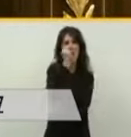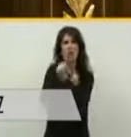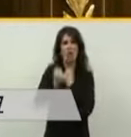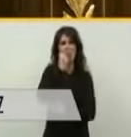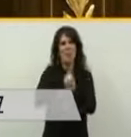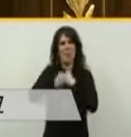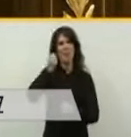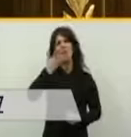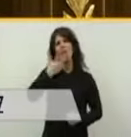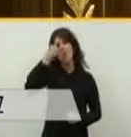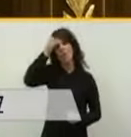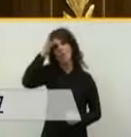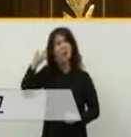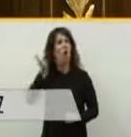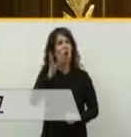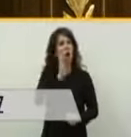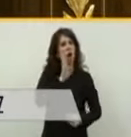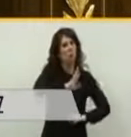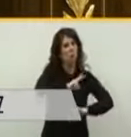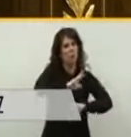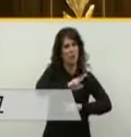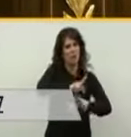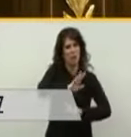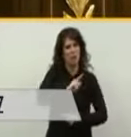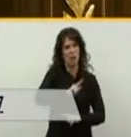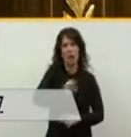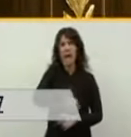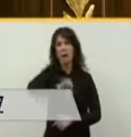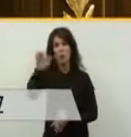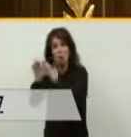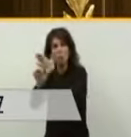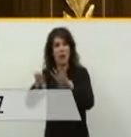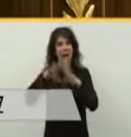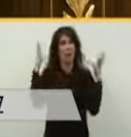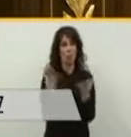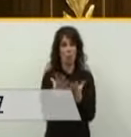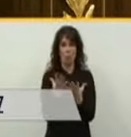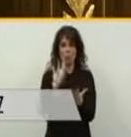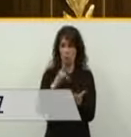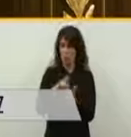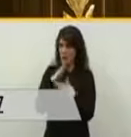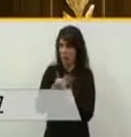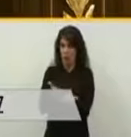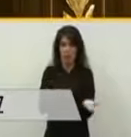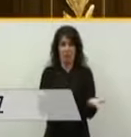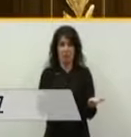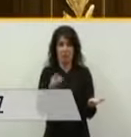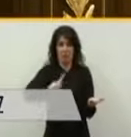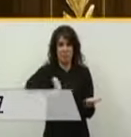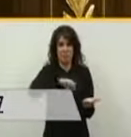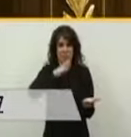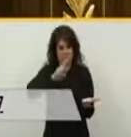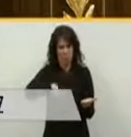economía especulativa. Europa y el mundo, que es nuestro lugar natural como cuarta nación de Europa que